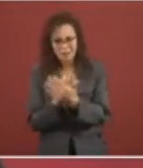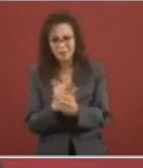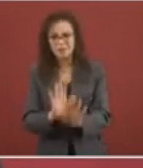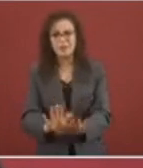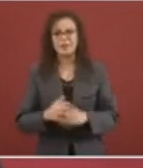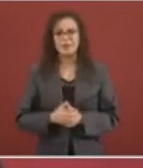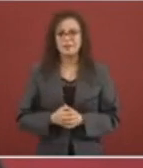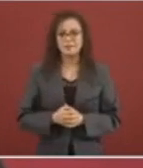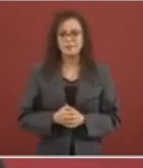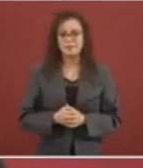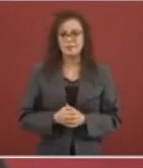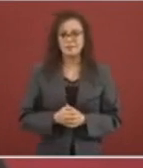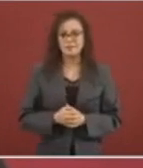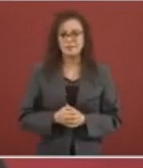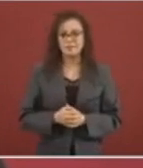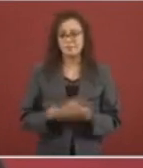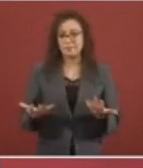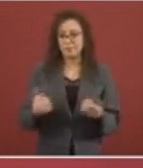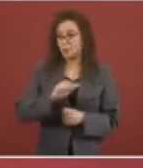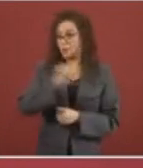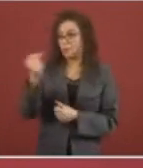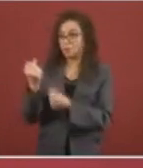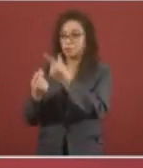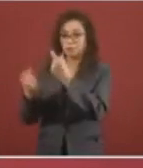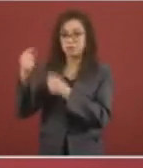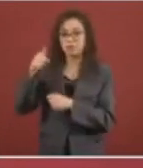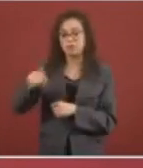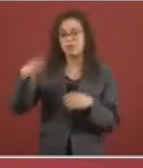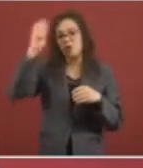mientras unos cuantos se enriquecían